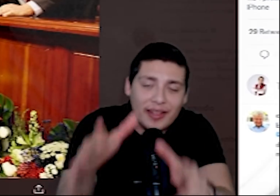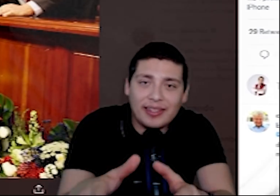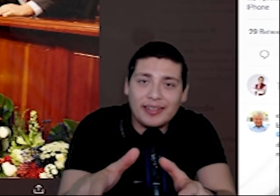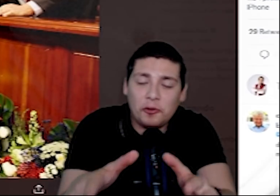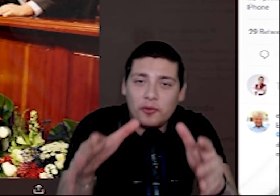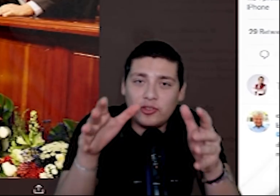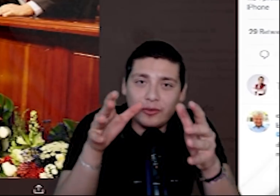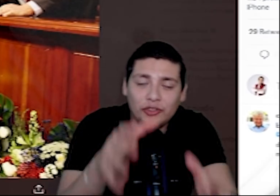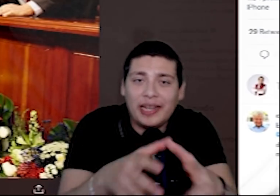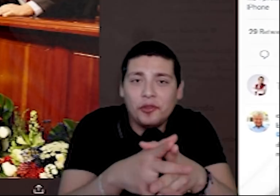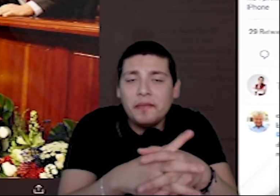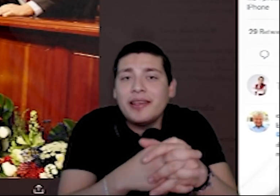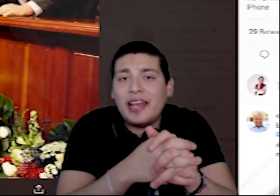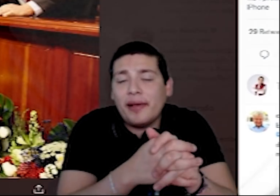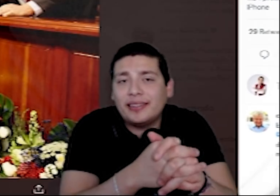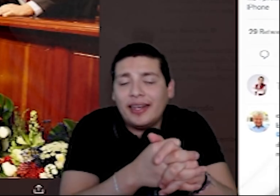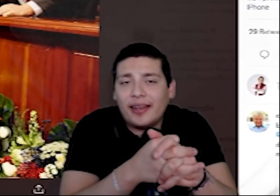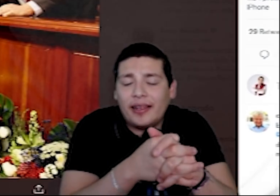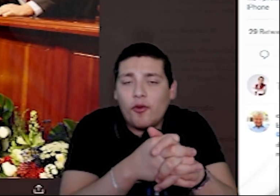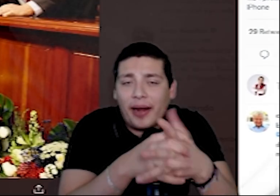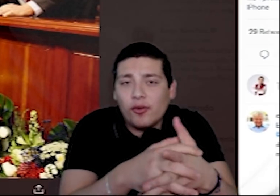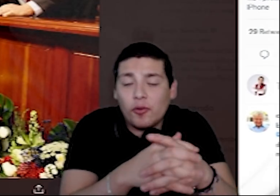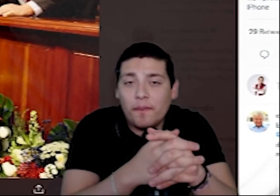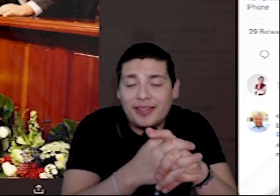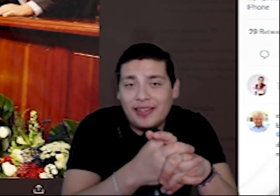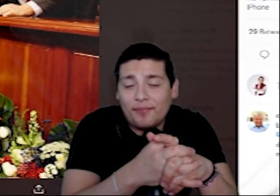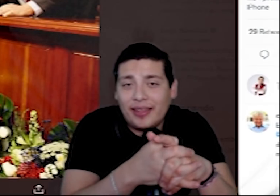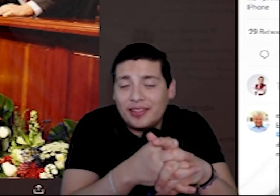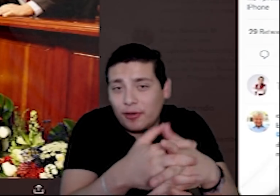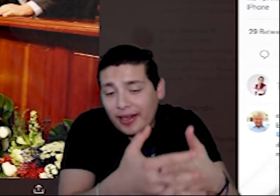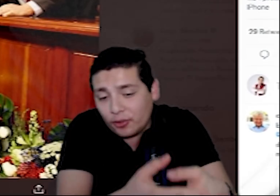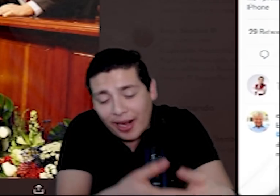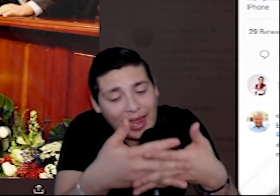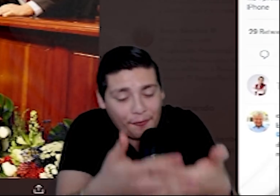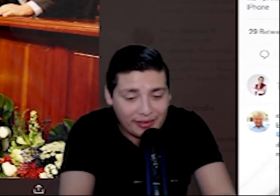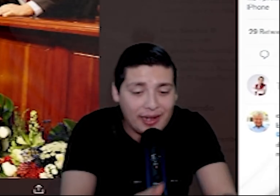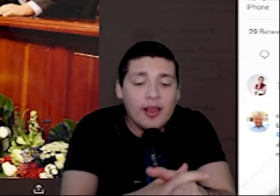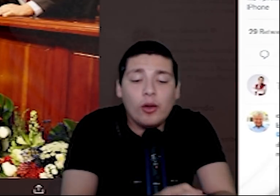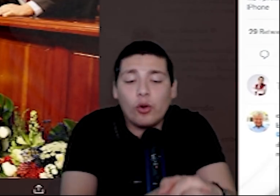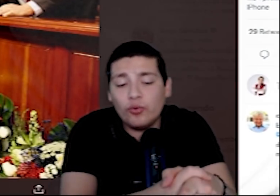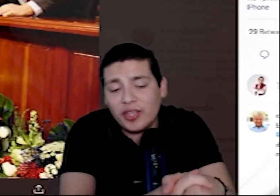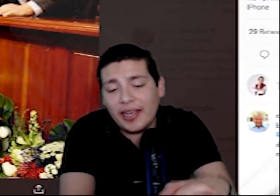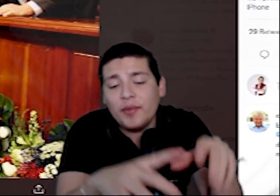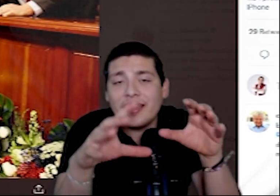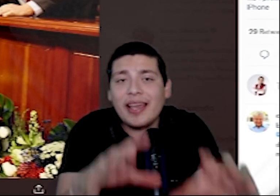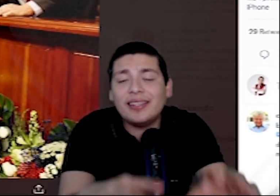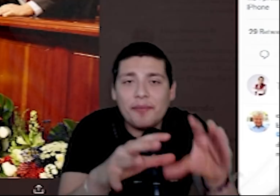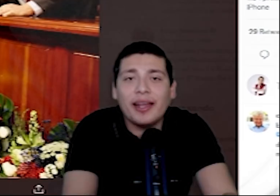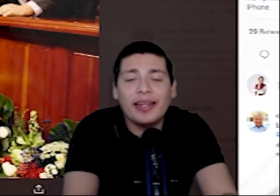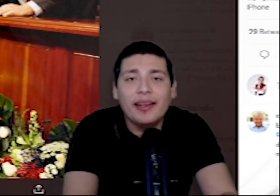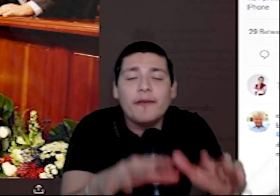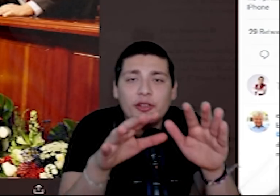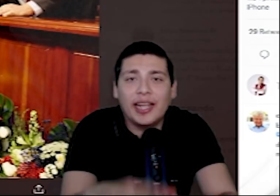calderonista que estuvimos denunciando que iba a ser nombrado como presidente del Tribunal Electoral. al final lo consiguen y